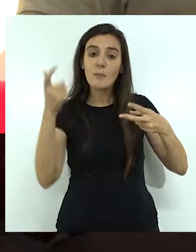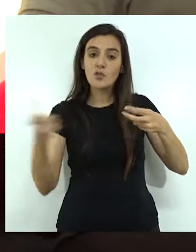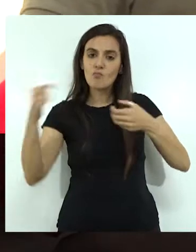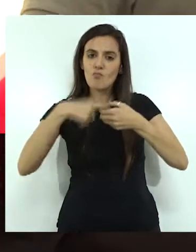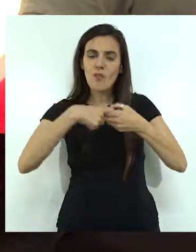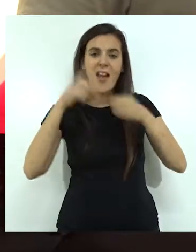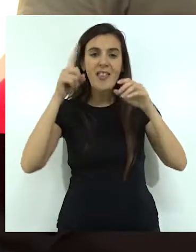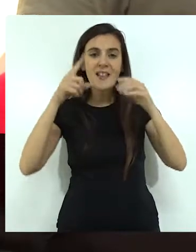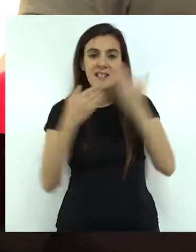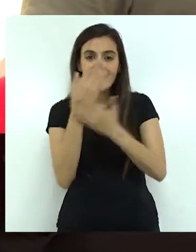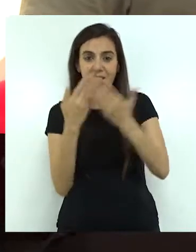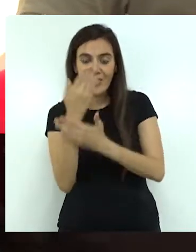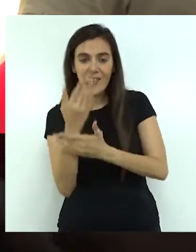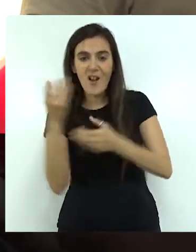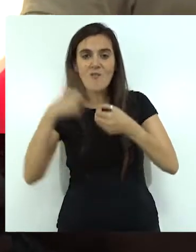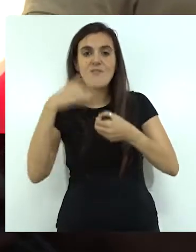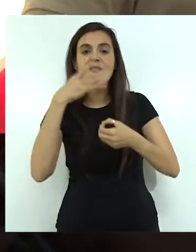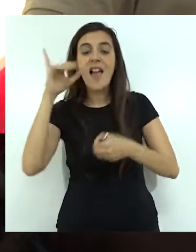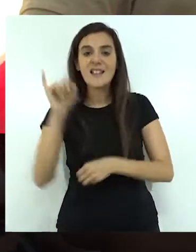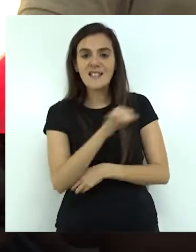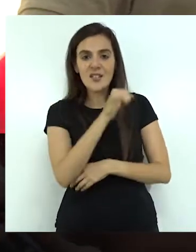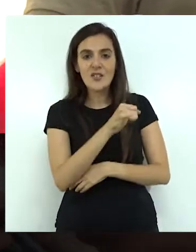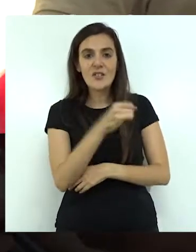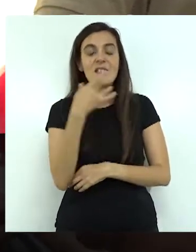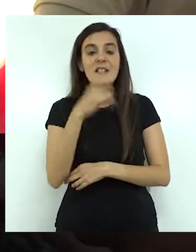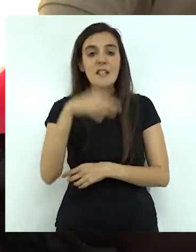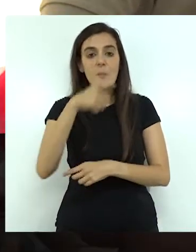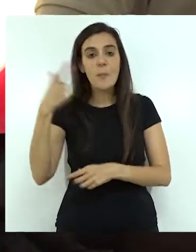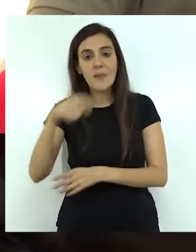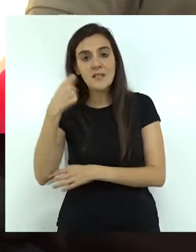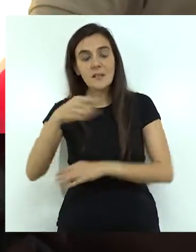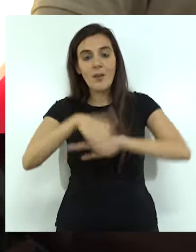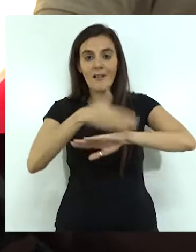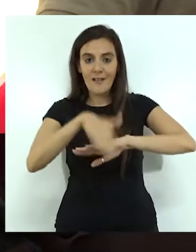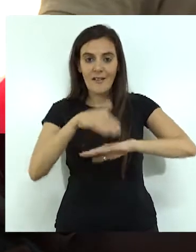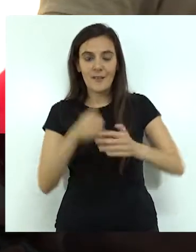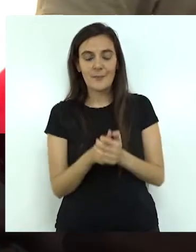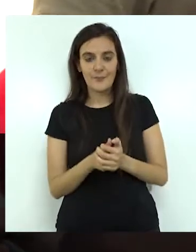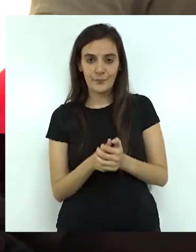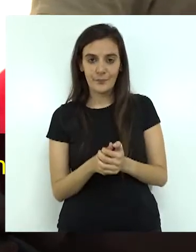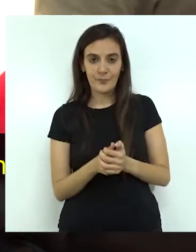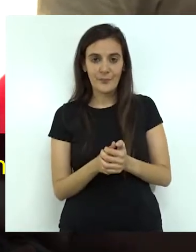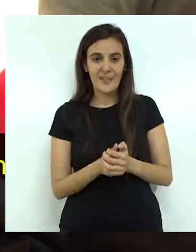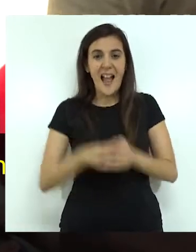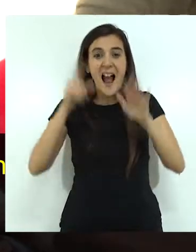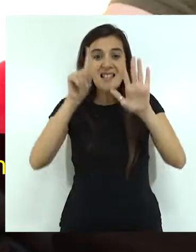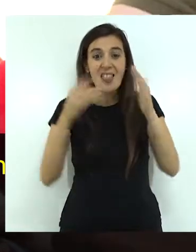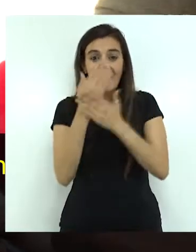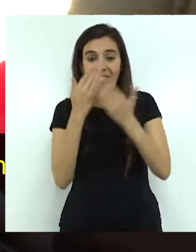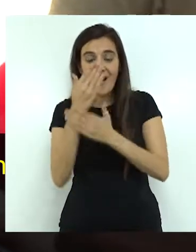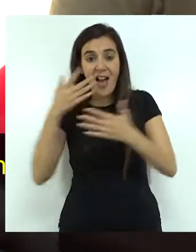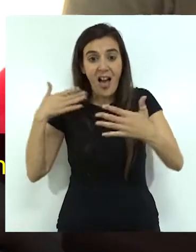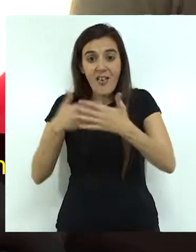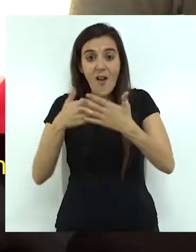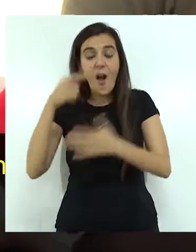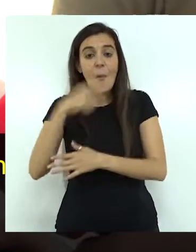días ha entrado el yerno de un presidente de una barriada eso hace seis días hace nada el presidente ha